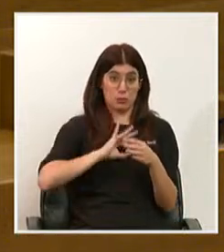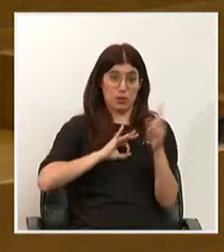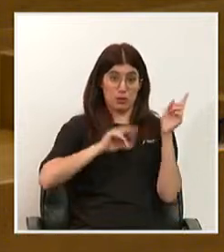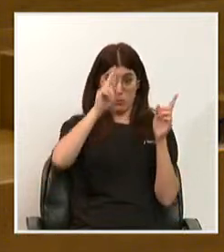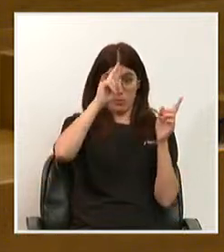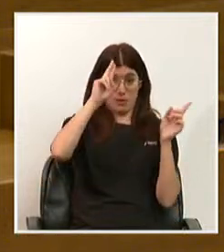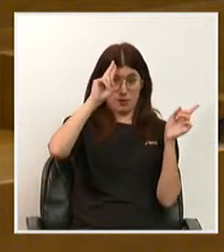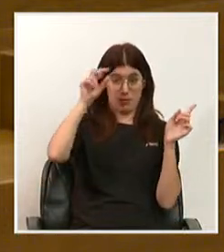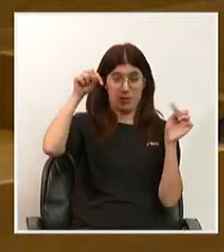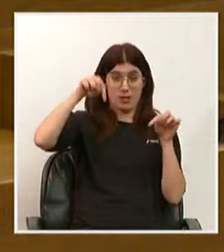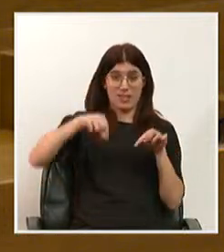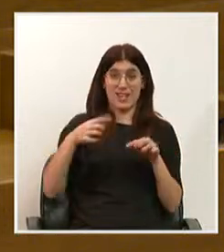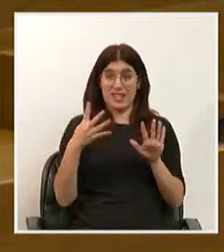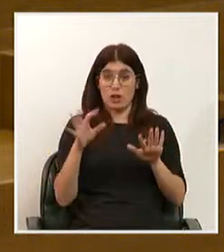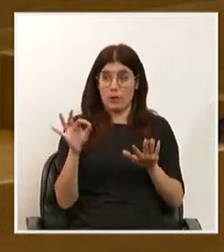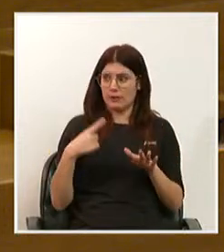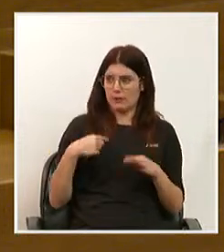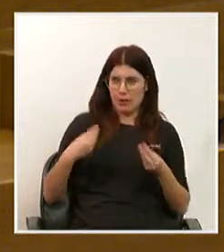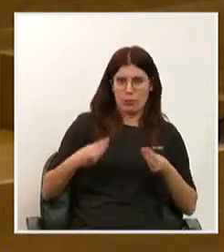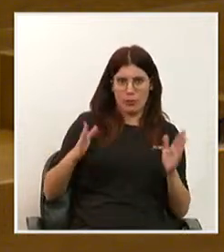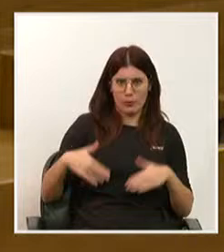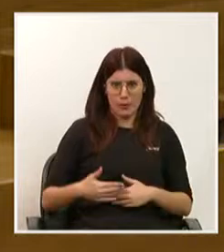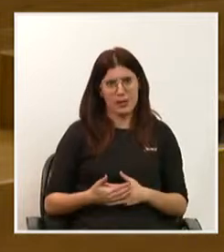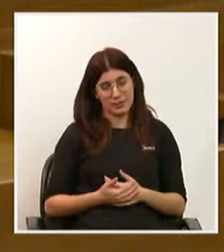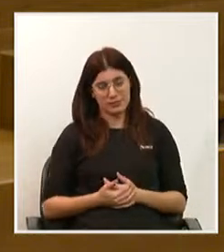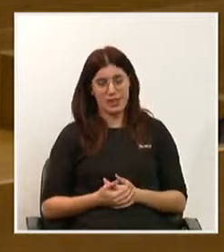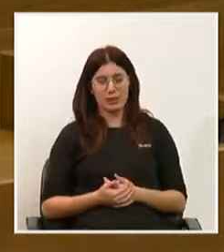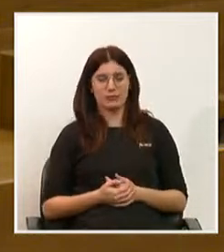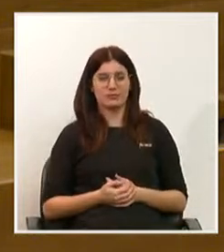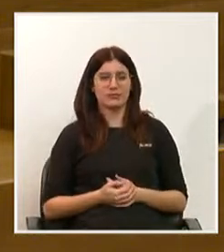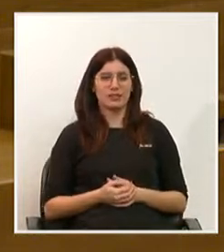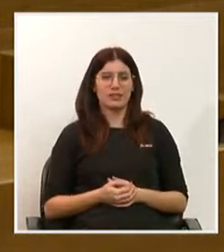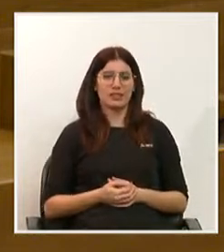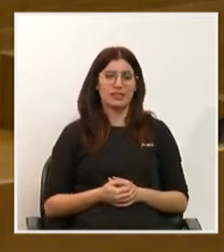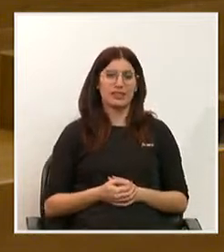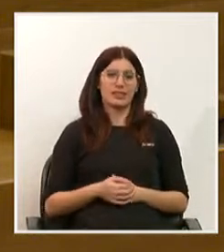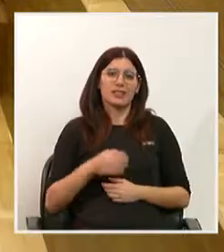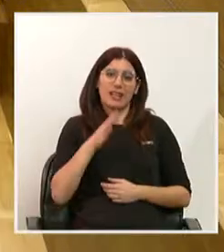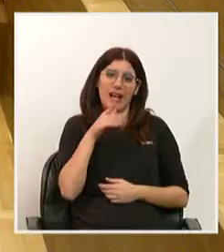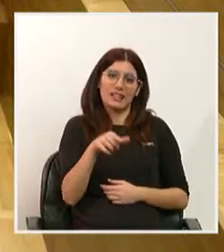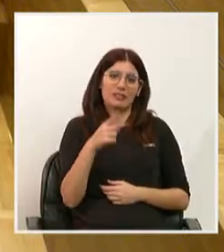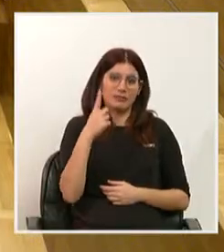y aquí con 90 se encuentra incómodo no entonces tiene que